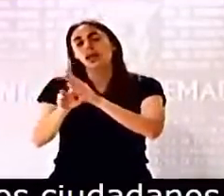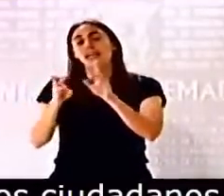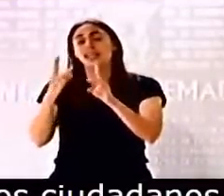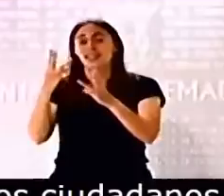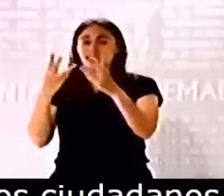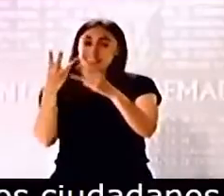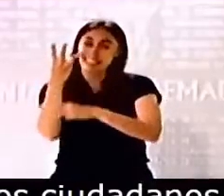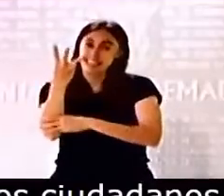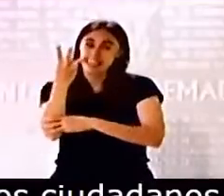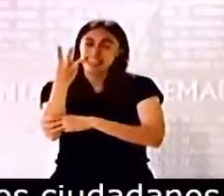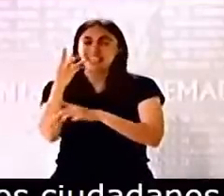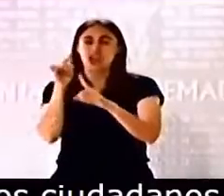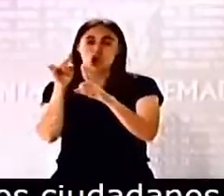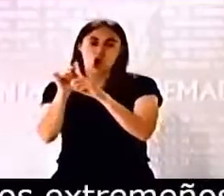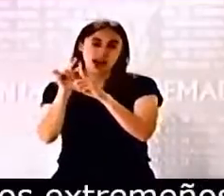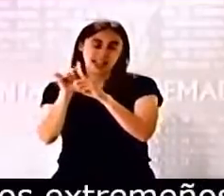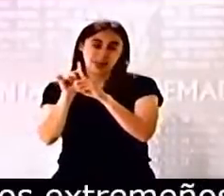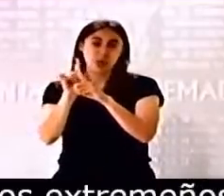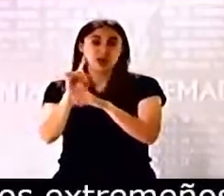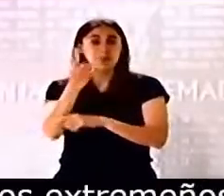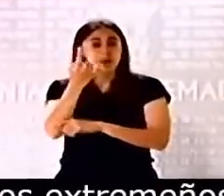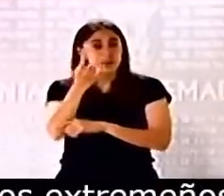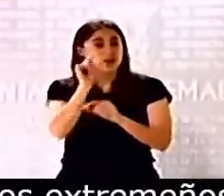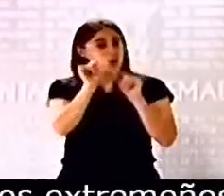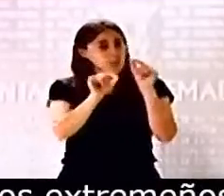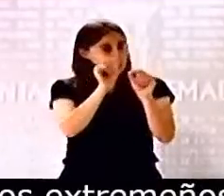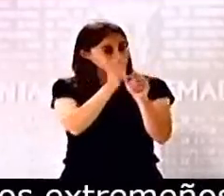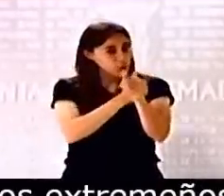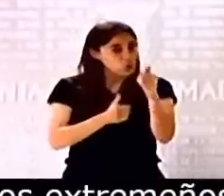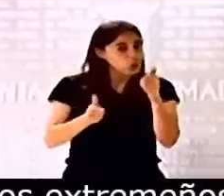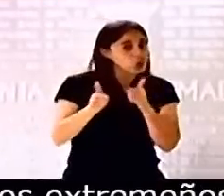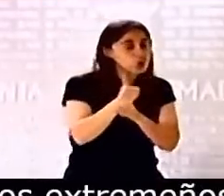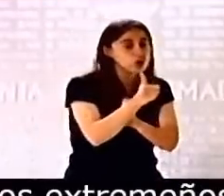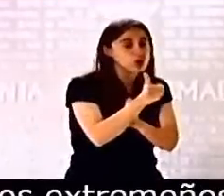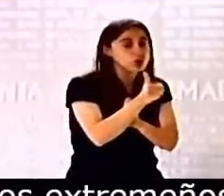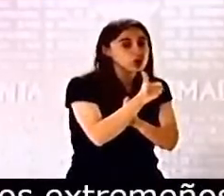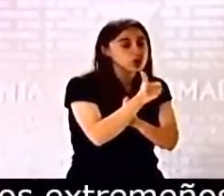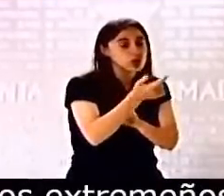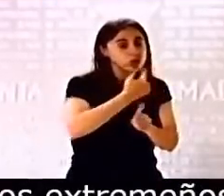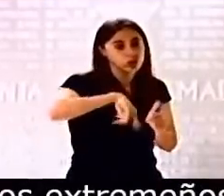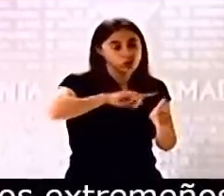marcado. Primero, adelantarnos al virus a través de los cribados.